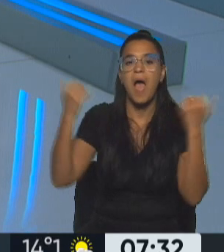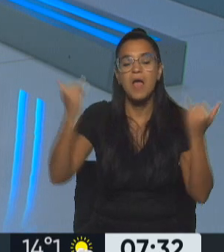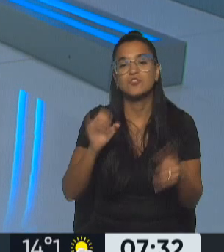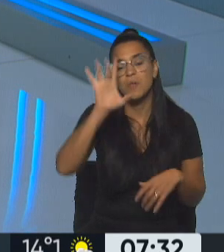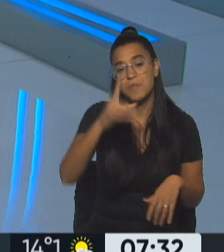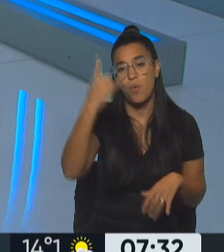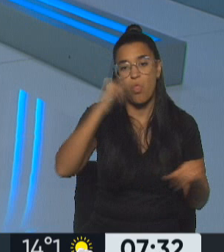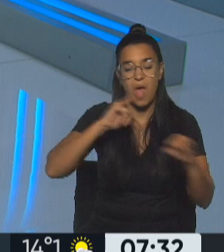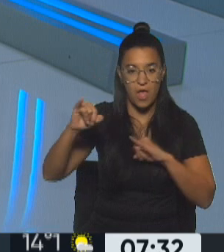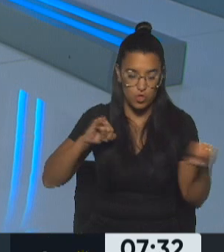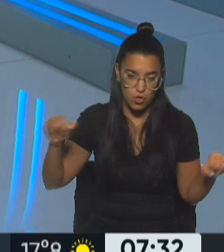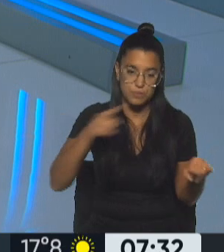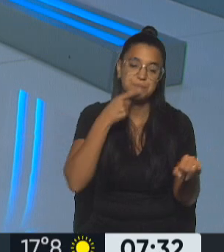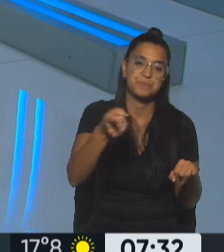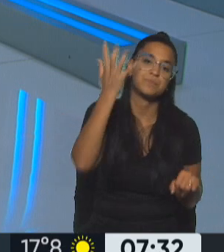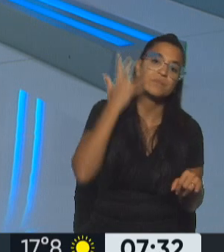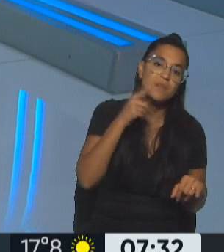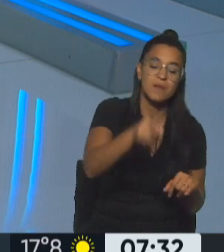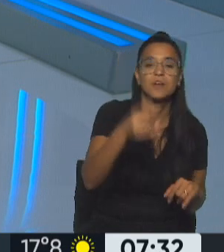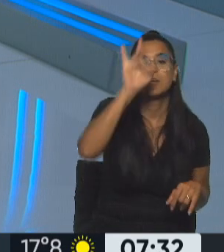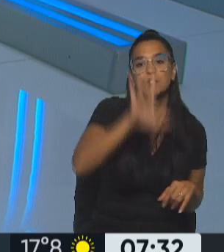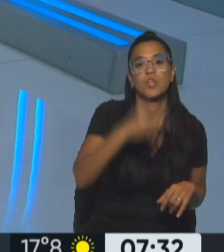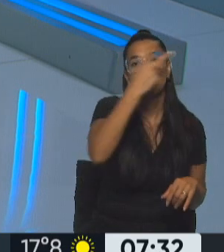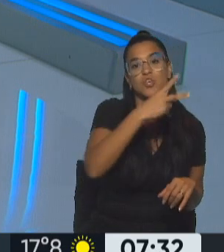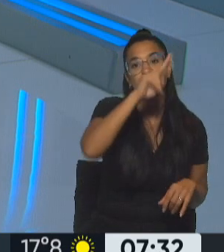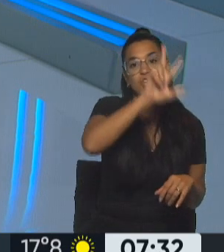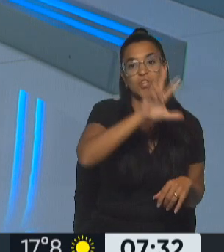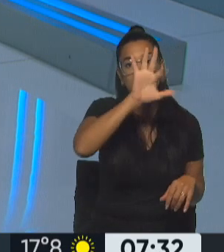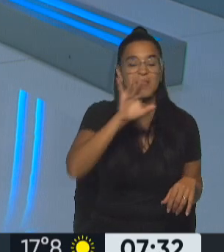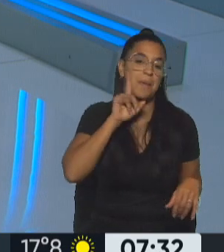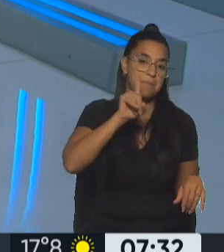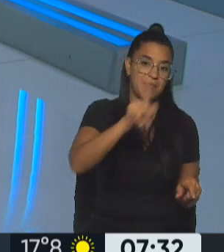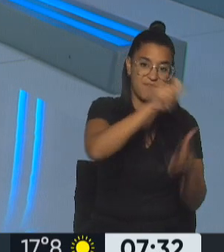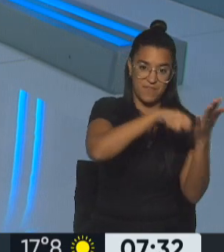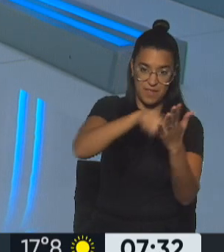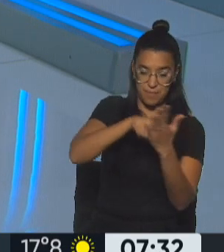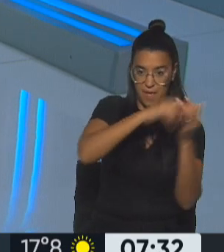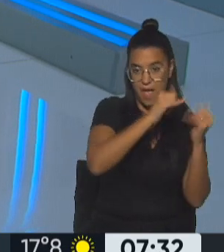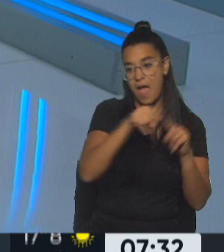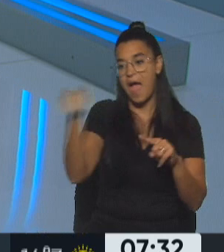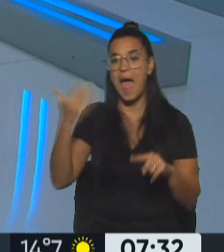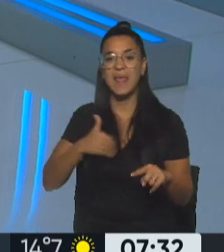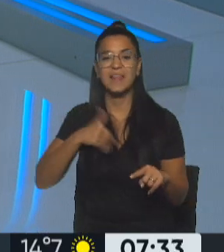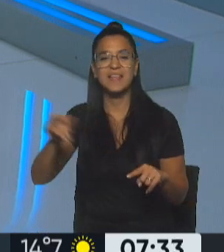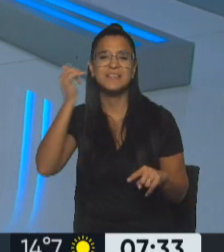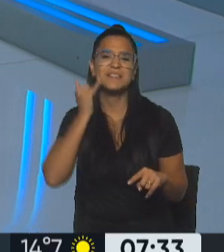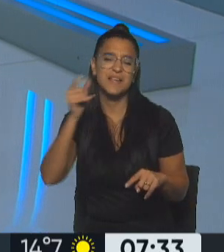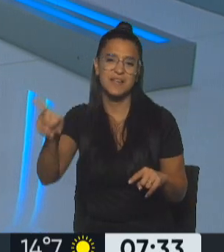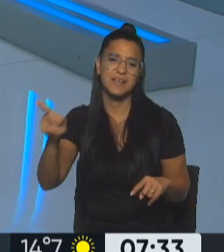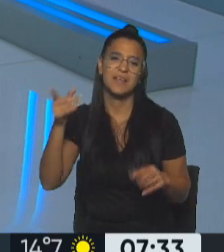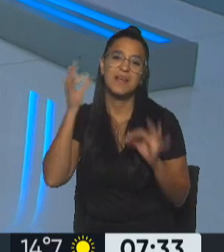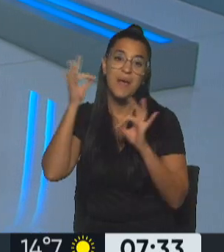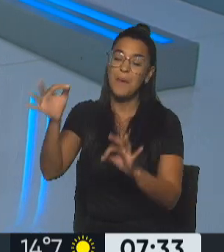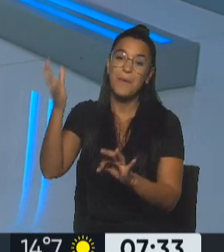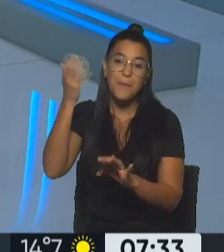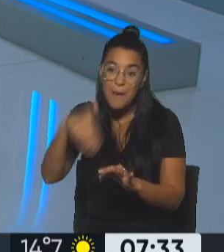un dato, la que hicieron los franceses tiene solamente 230.000 firmas y la de los argentinos ya está por llegar